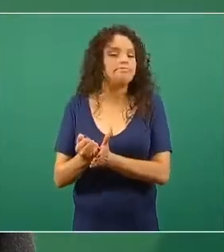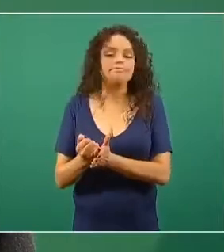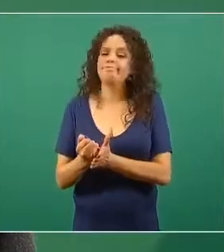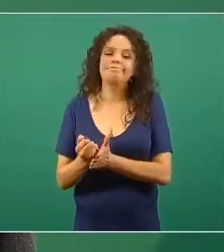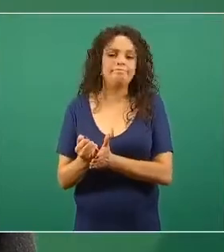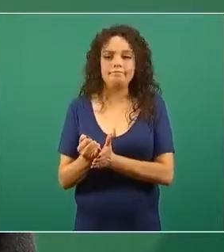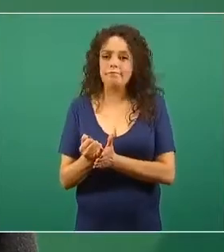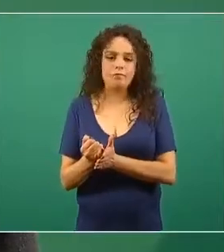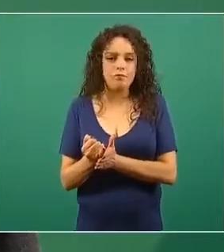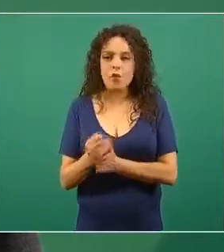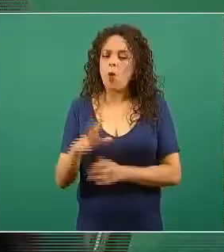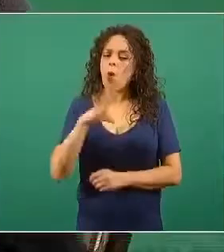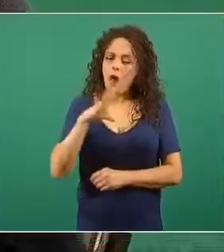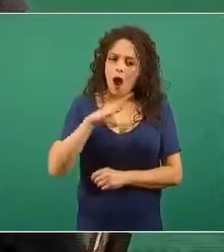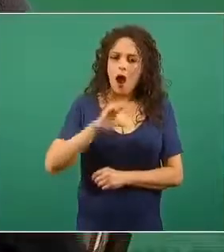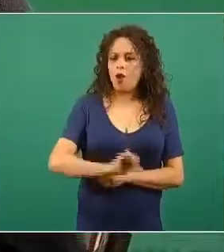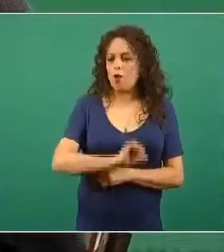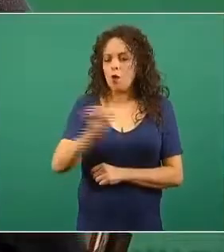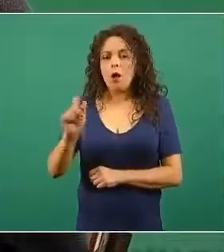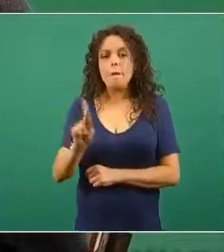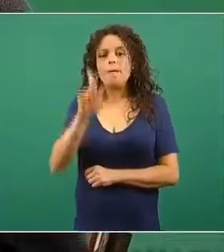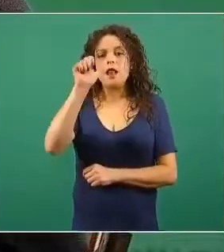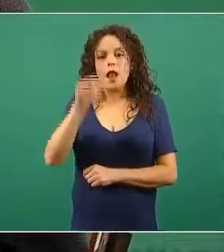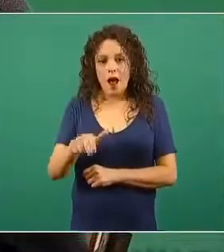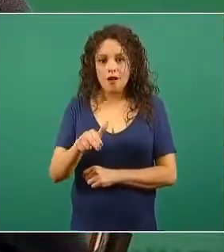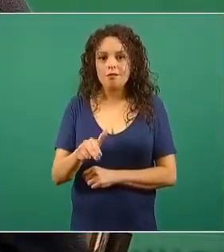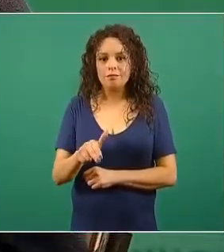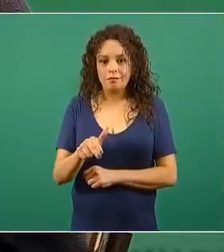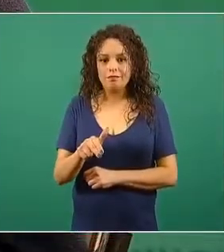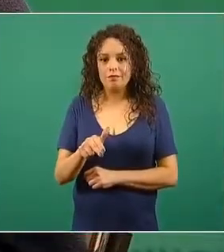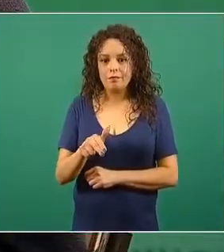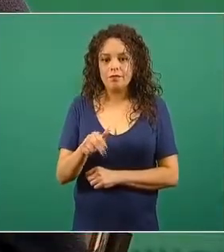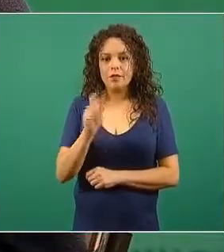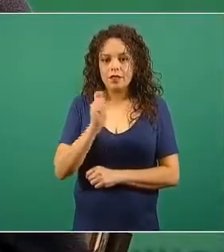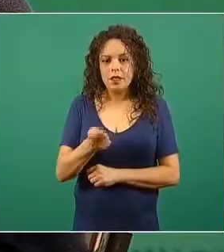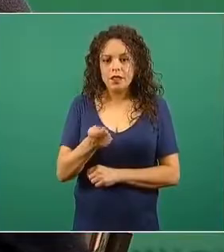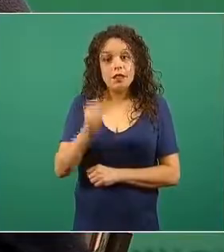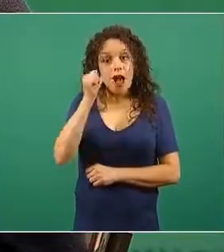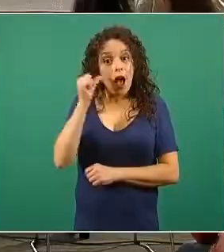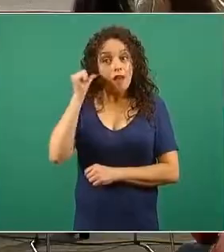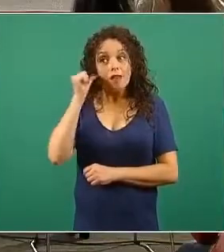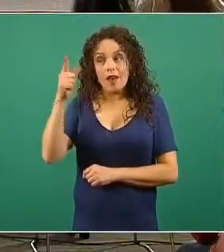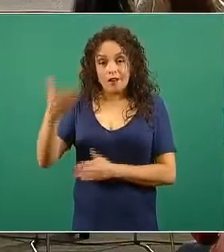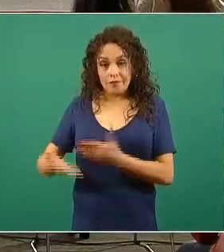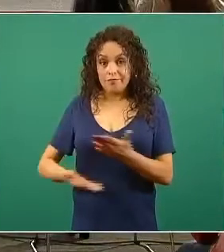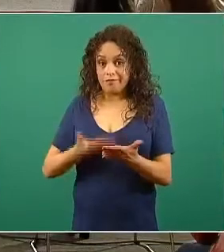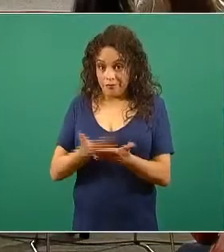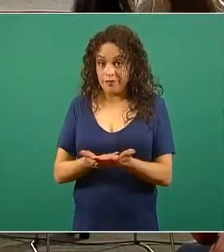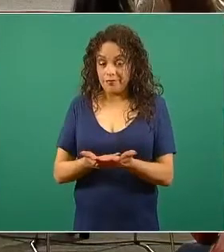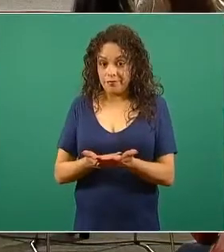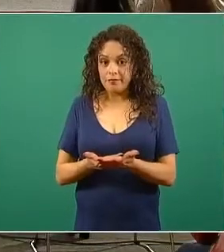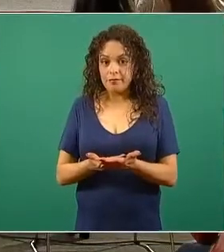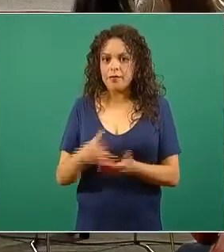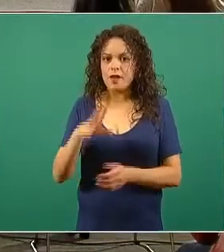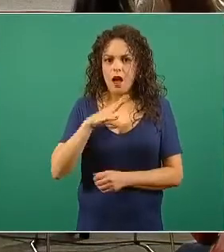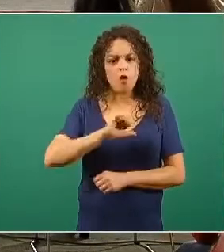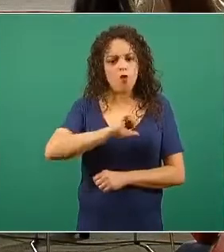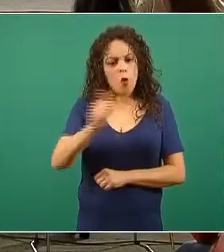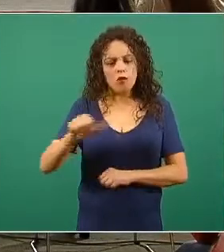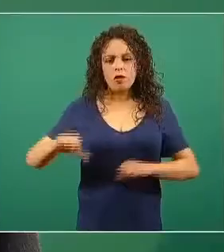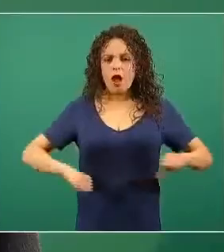reforzando, sino que este plan que presentaron precisamente el día de ayer incluye también otras